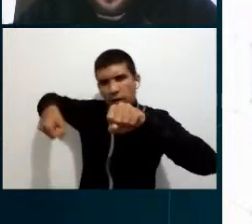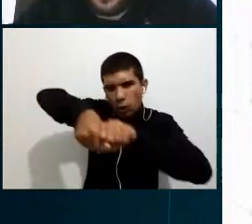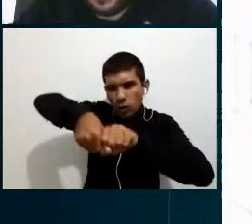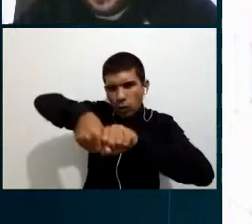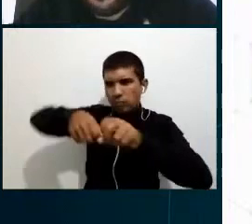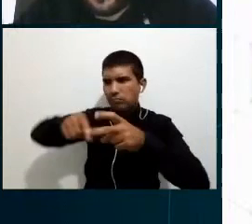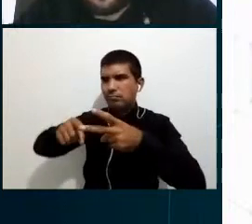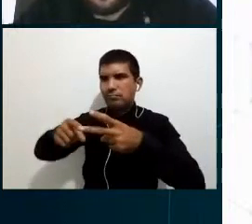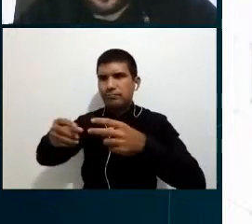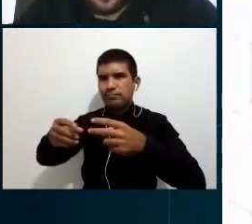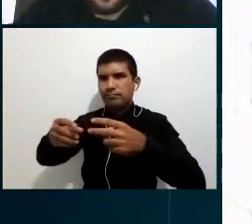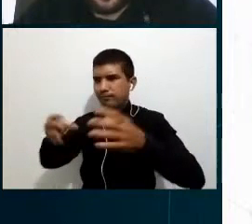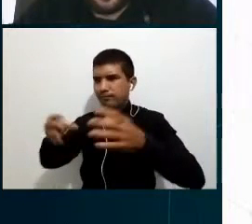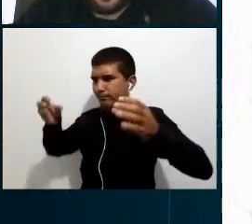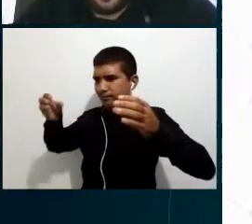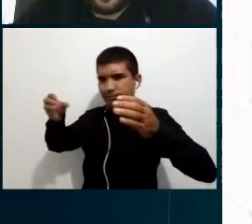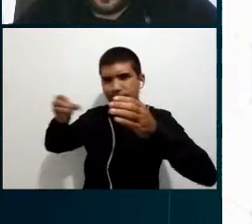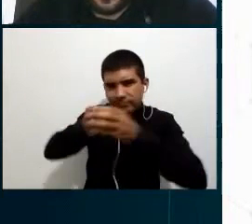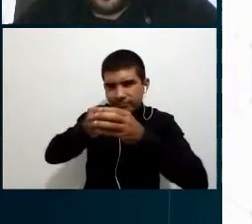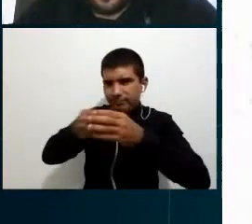requiera para su sistema.